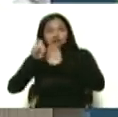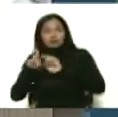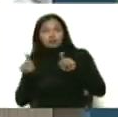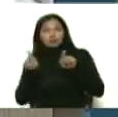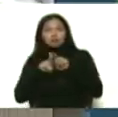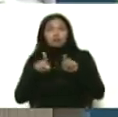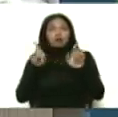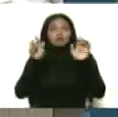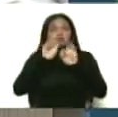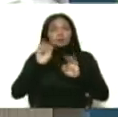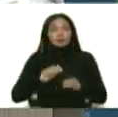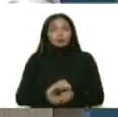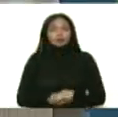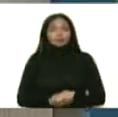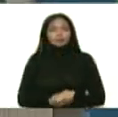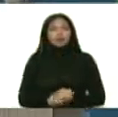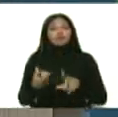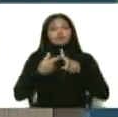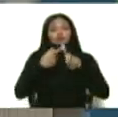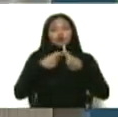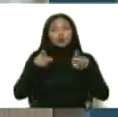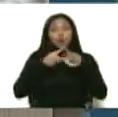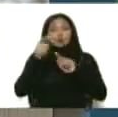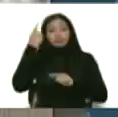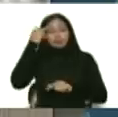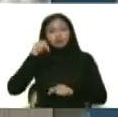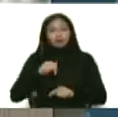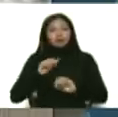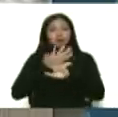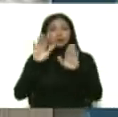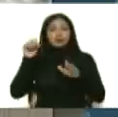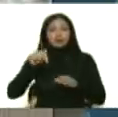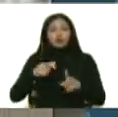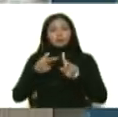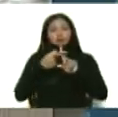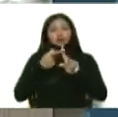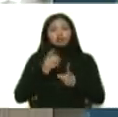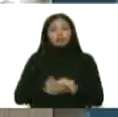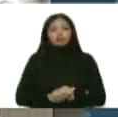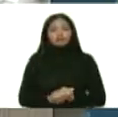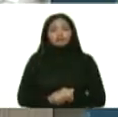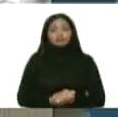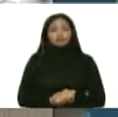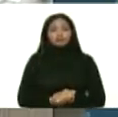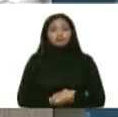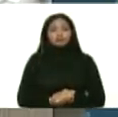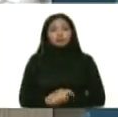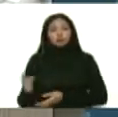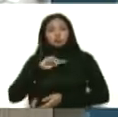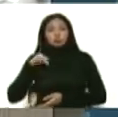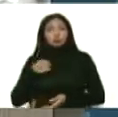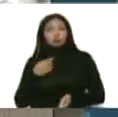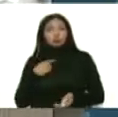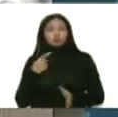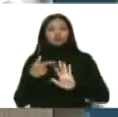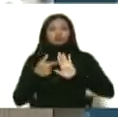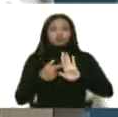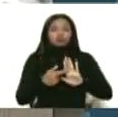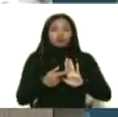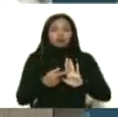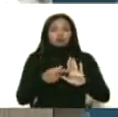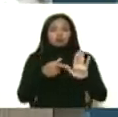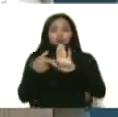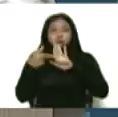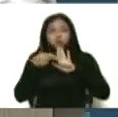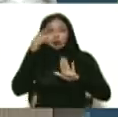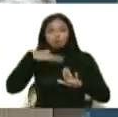hisopado nasofaríngeo y da positiva el día de hoy, la mañana de hoy. Es decir, que nosotros estamos presentándole al